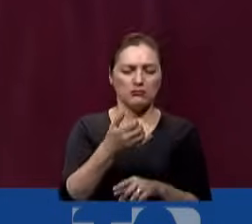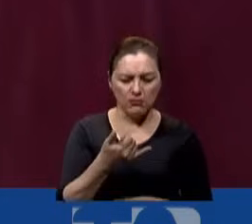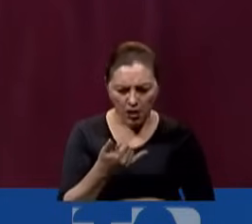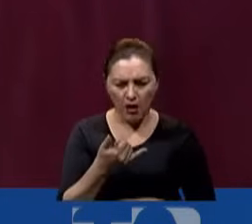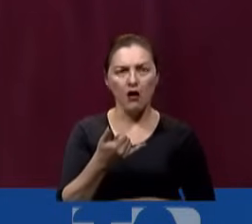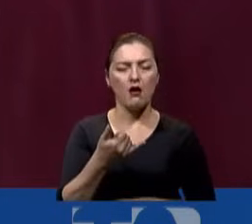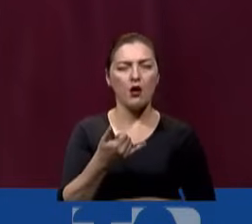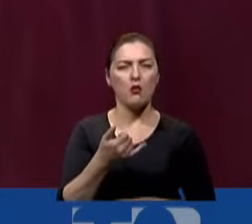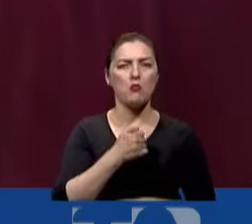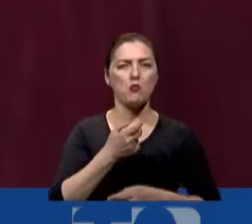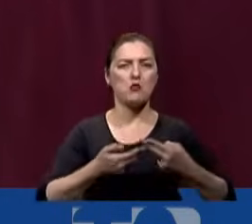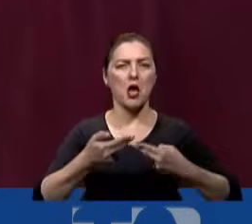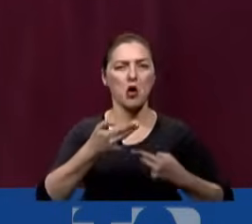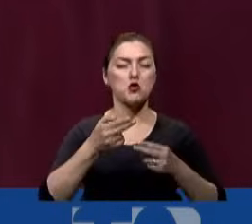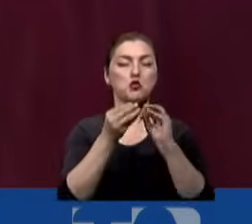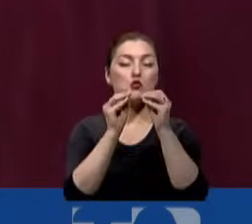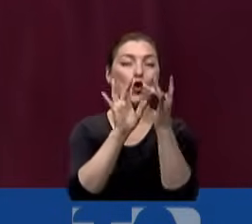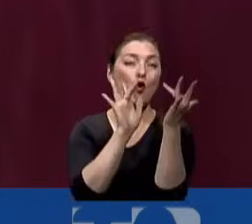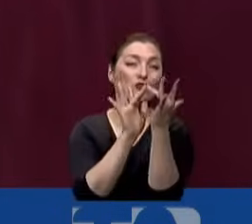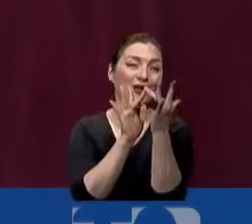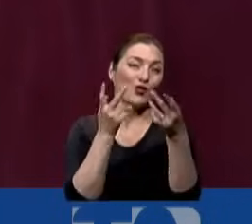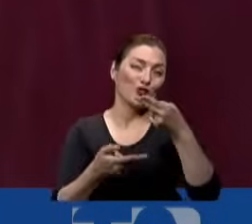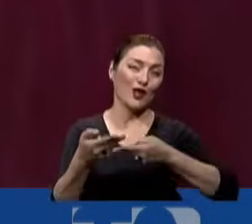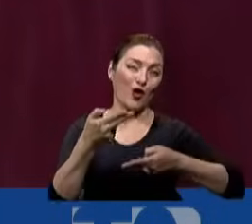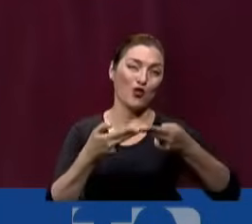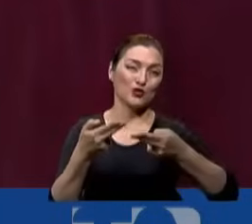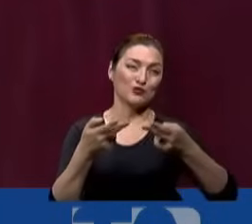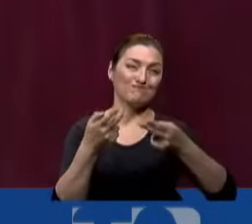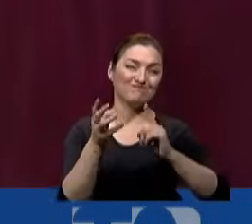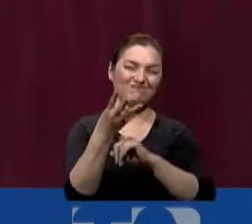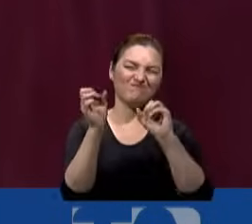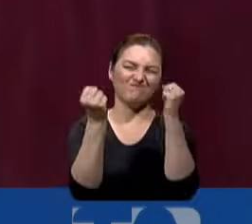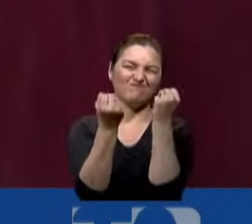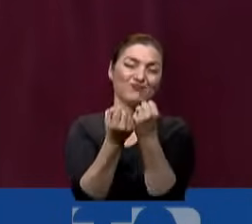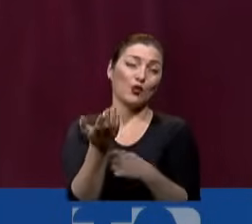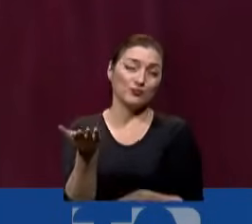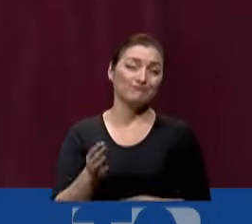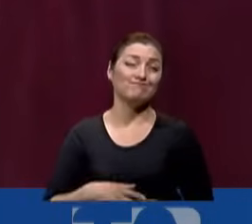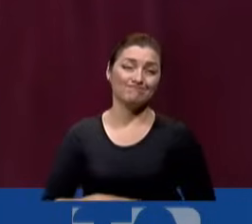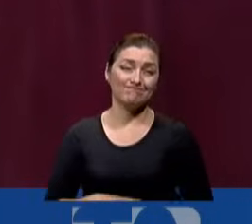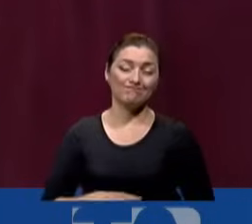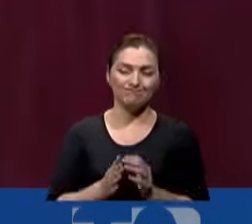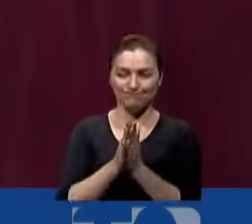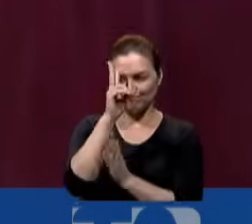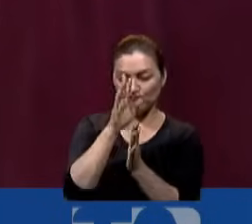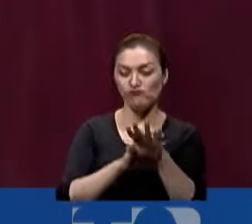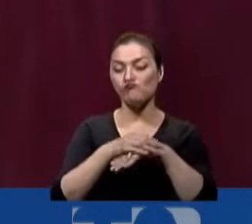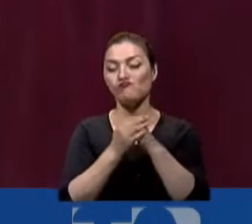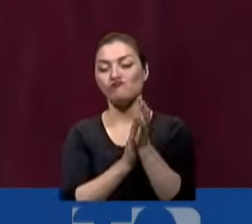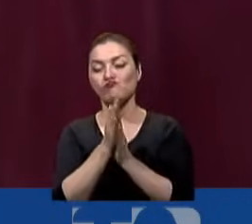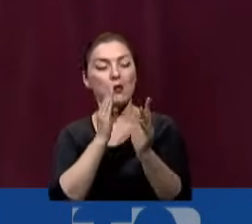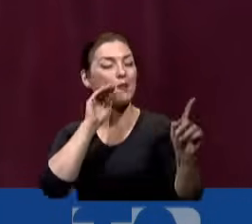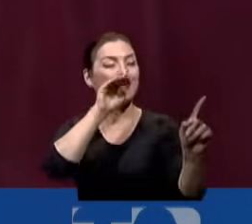a que tienen sus números de teléfono en varias redes sociales. Entonces esas personas aprovechan y